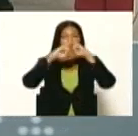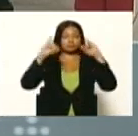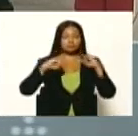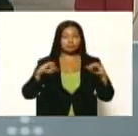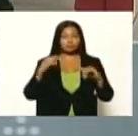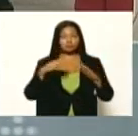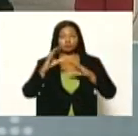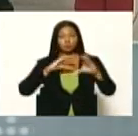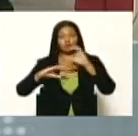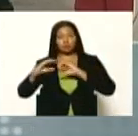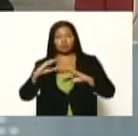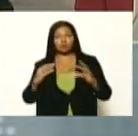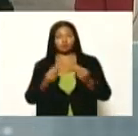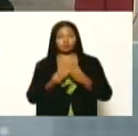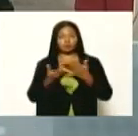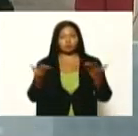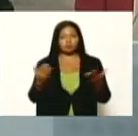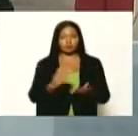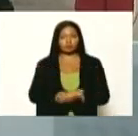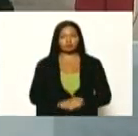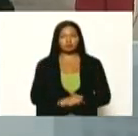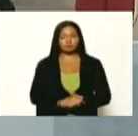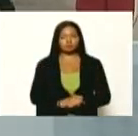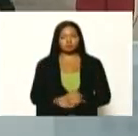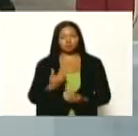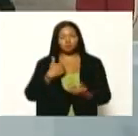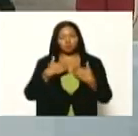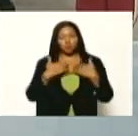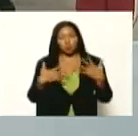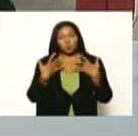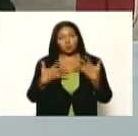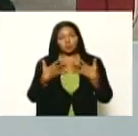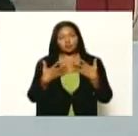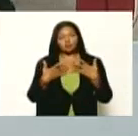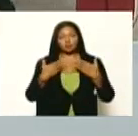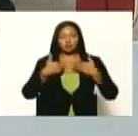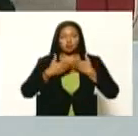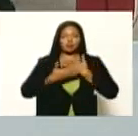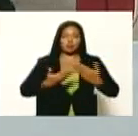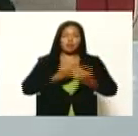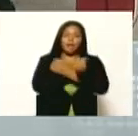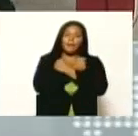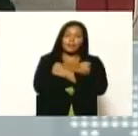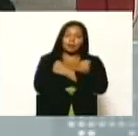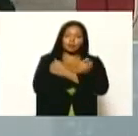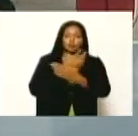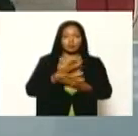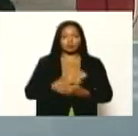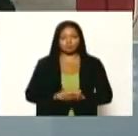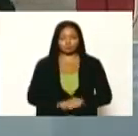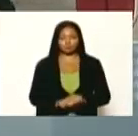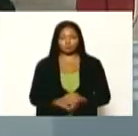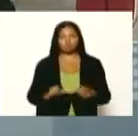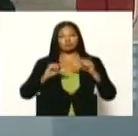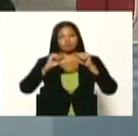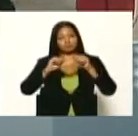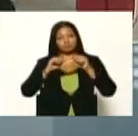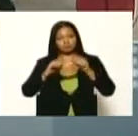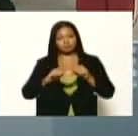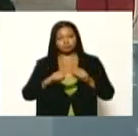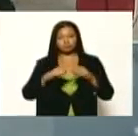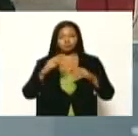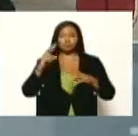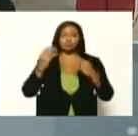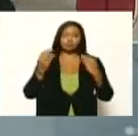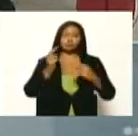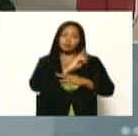haberme comunicado con ustedes. Feliz. Les envío desde aquí un abrazo. Sigan ustedes adelante con mucha